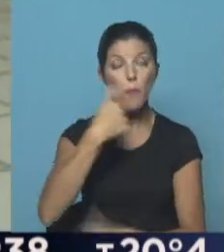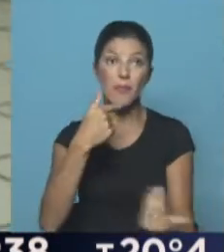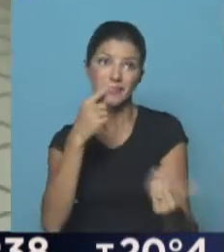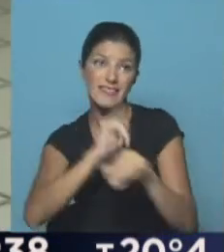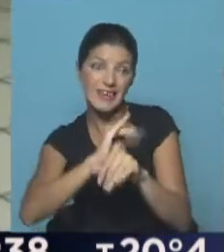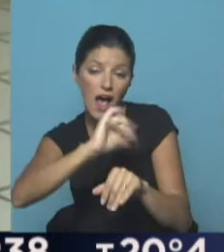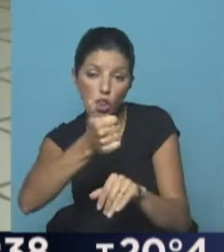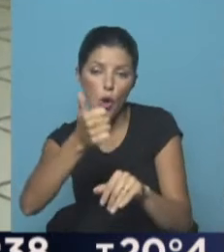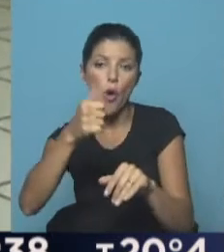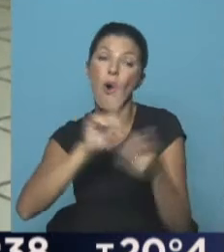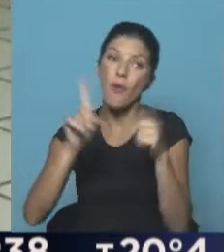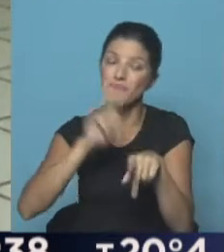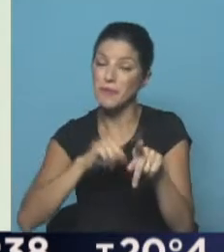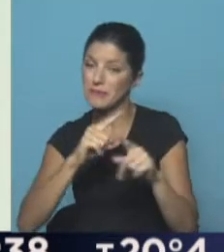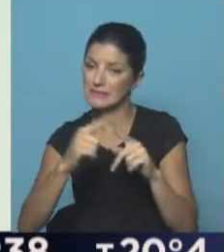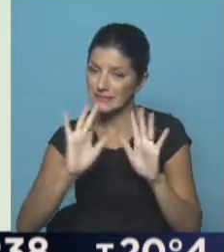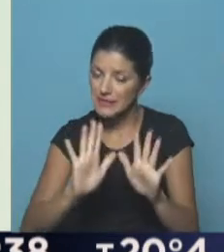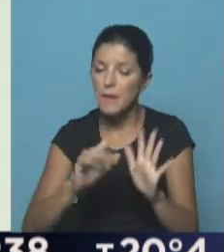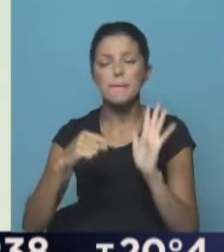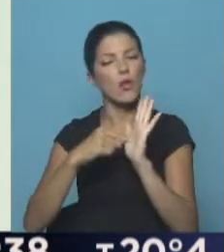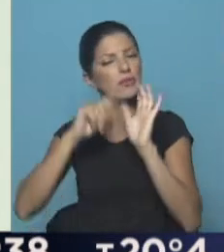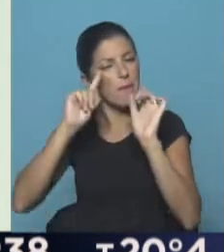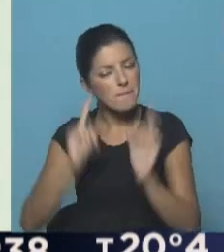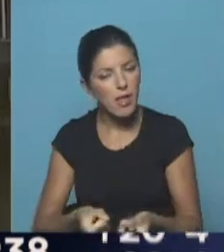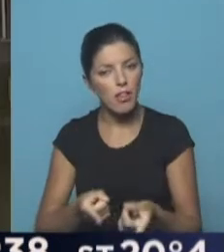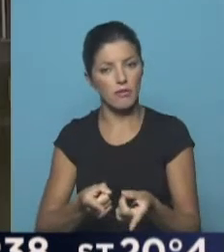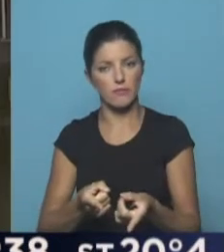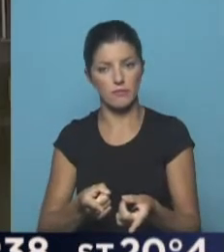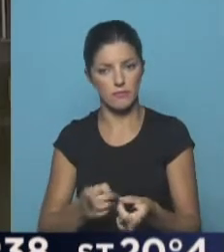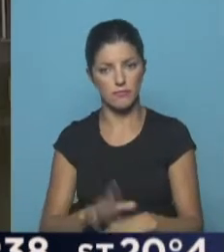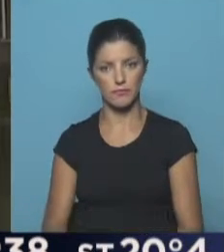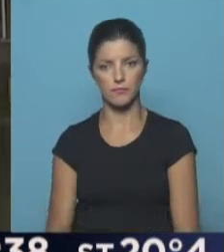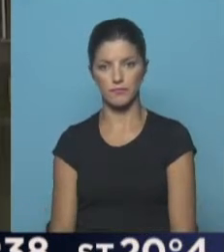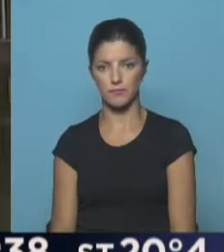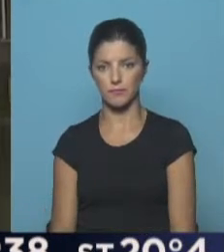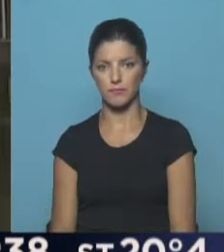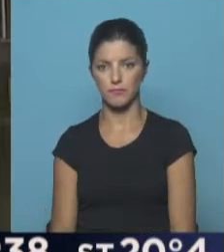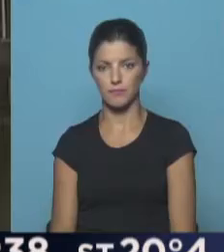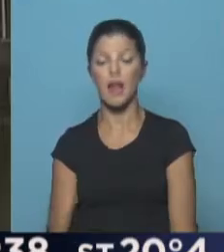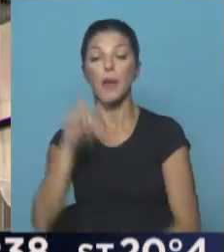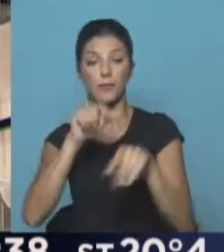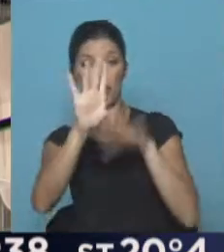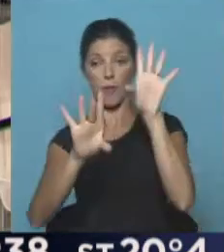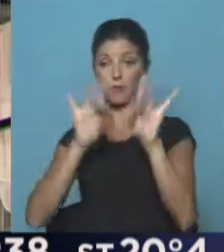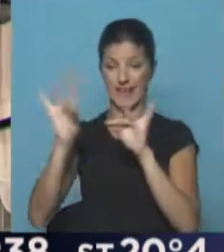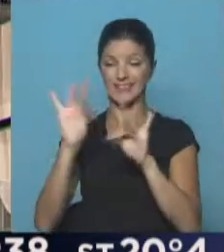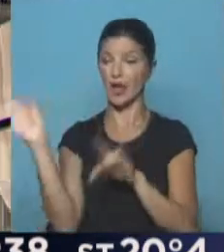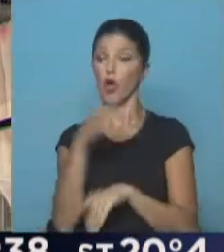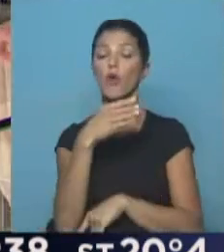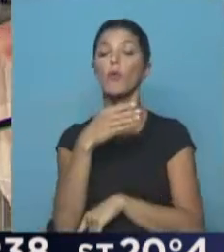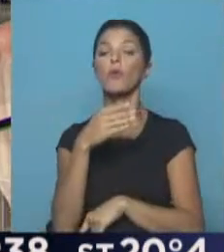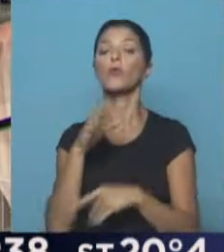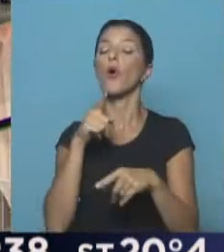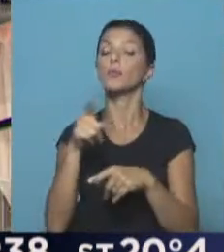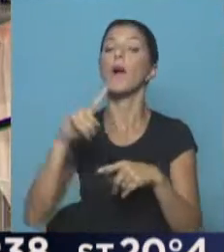pero también en esto también hay un juicio muy severo de parte del electorado con respecto a las políticas de ajuste que se han aplicado